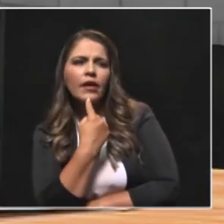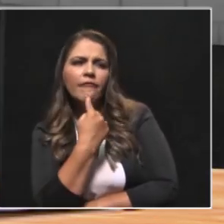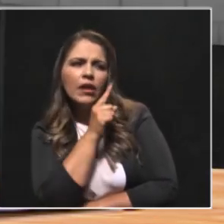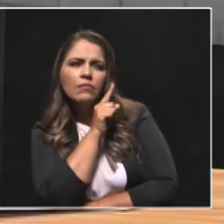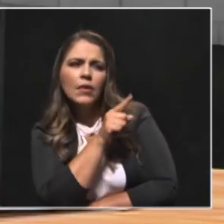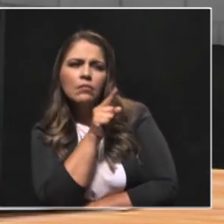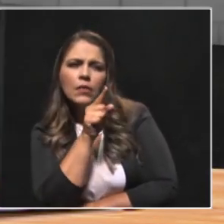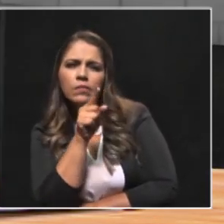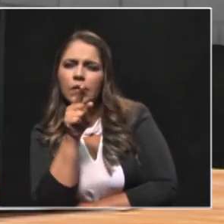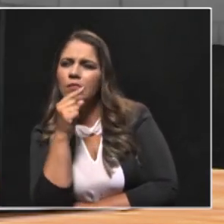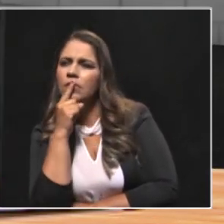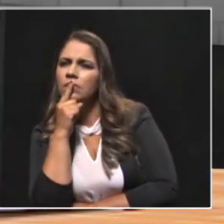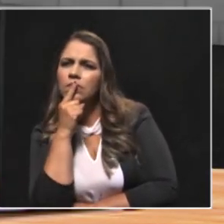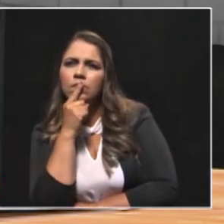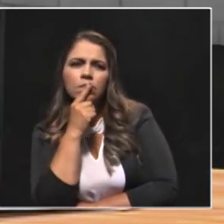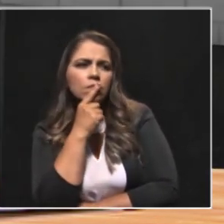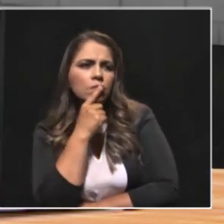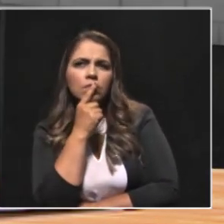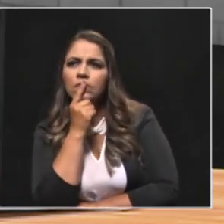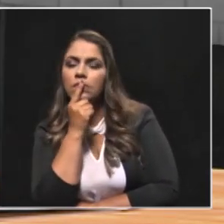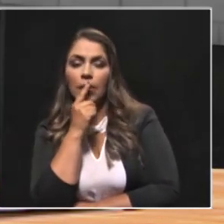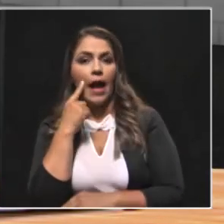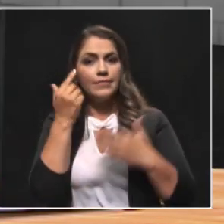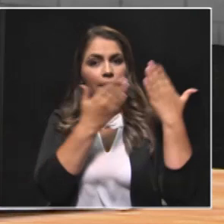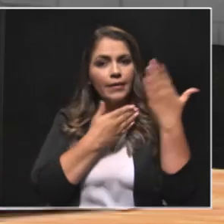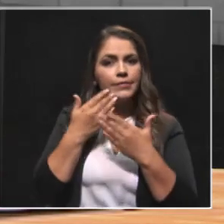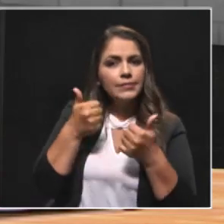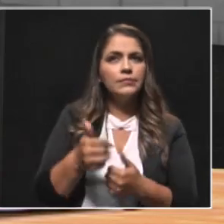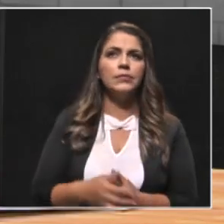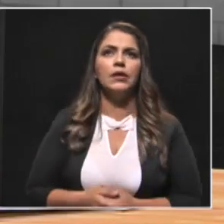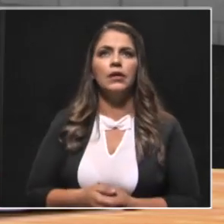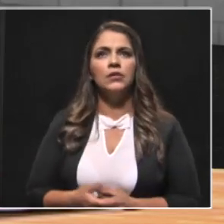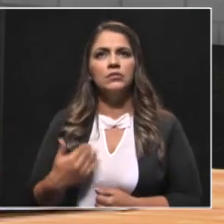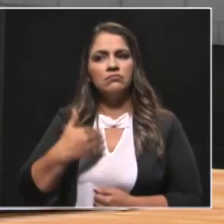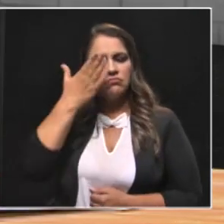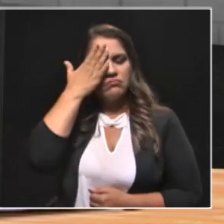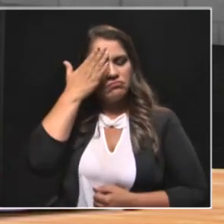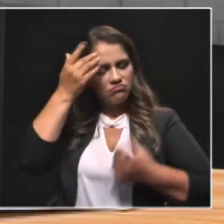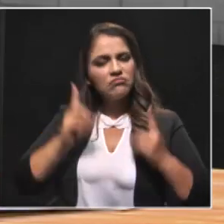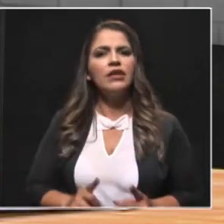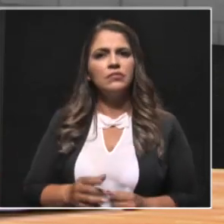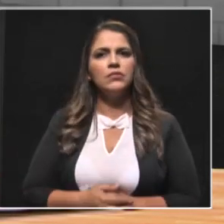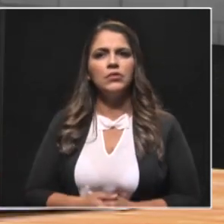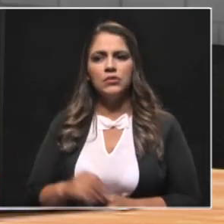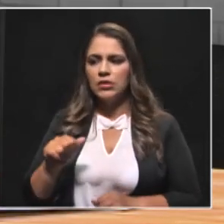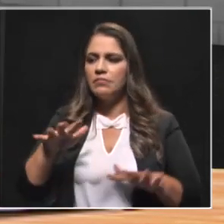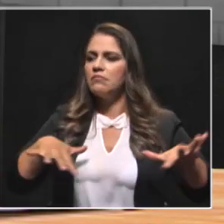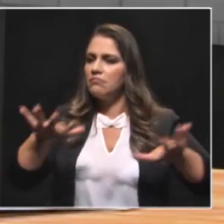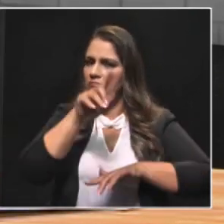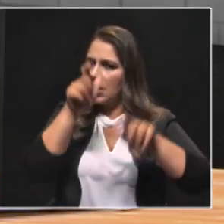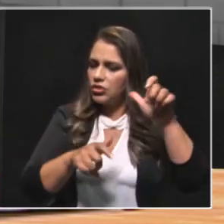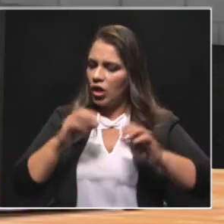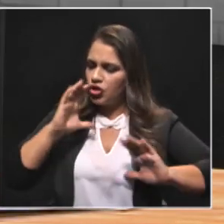cuáles son sus planes de gobierno, ¿cierto? Poder tener los elementos suficientes para decir que tenemos una ciudadanía activa, de